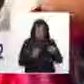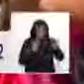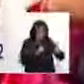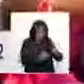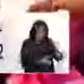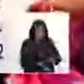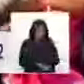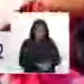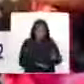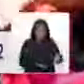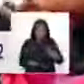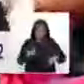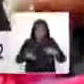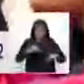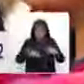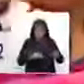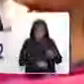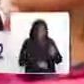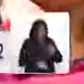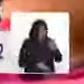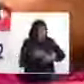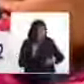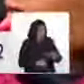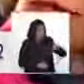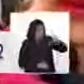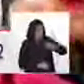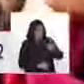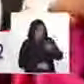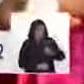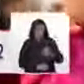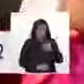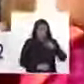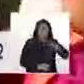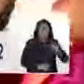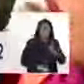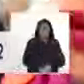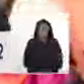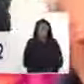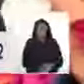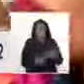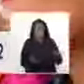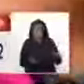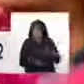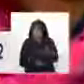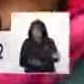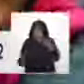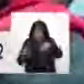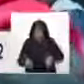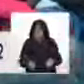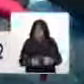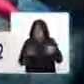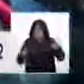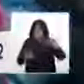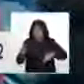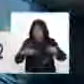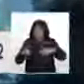Correcto, ¿no? En los mercados minoristas ya no tiene por qué subir tanto el precio del limón, ¿no? Y en todo caso, venir aquí al gran mercado